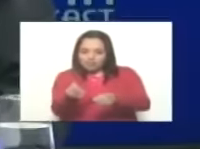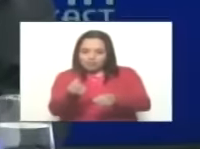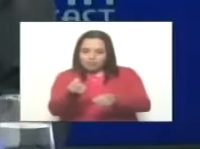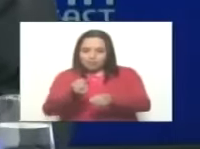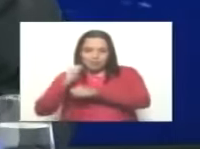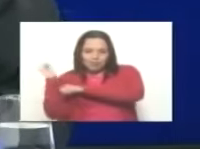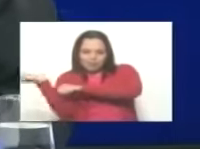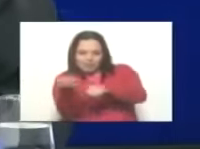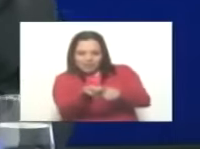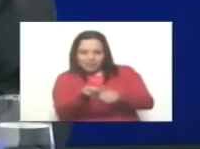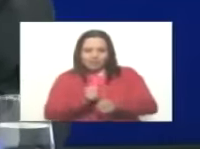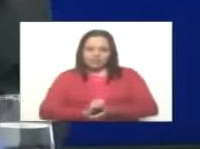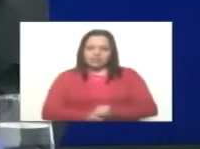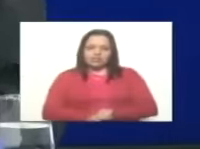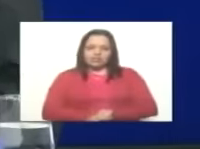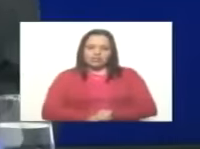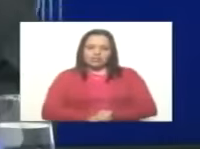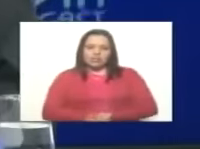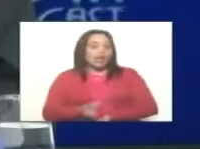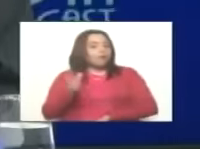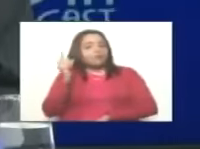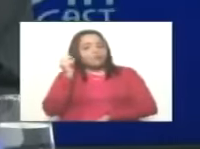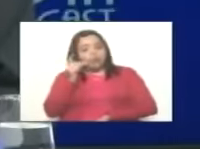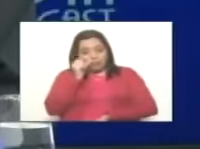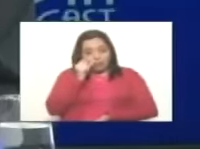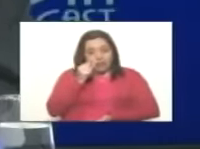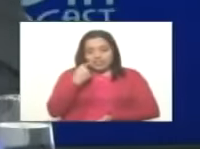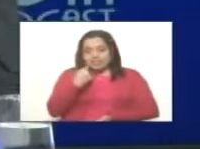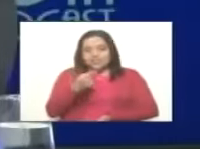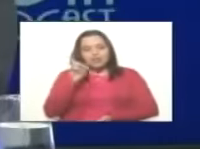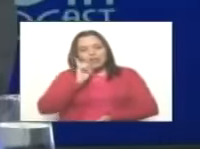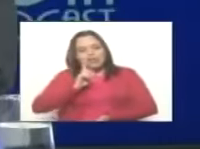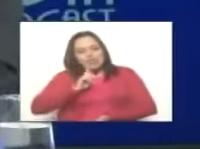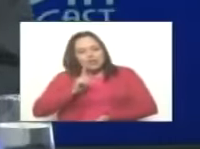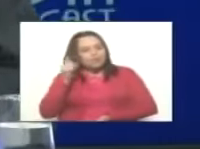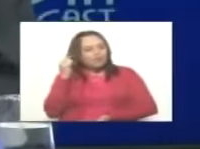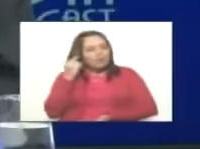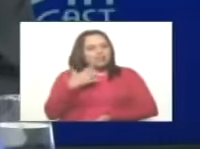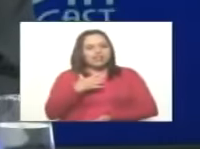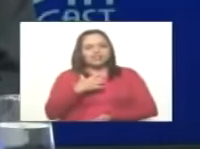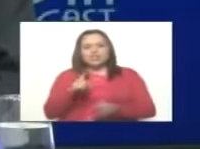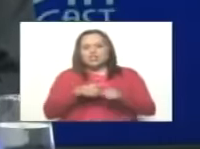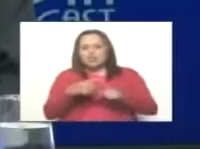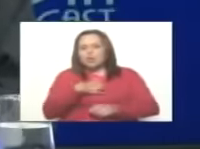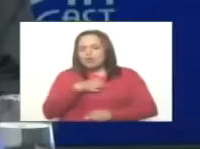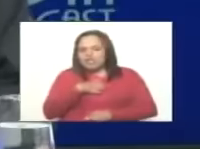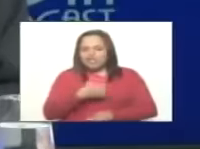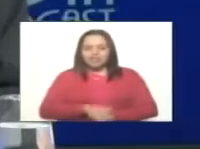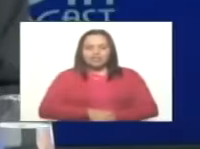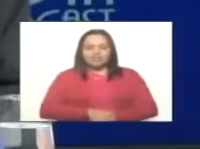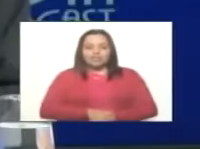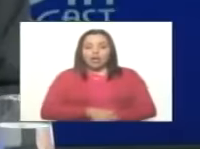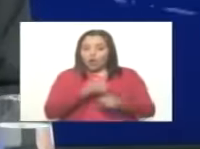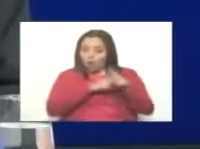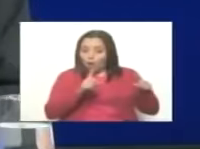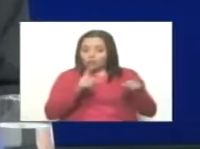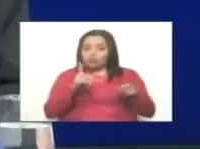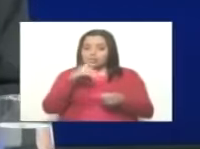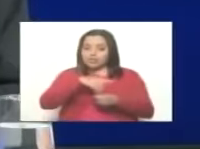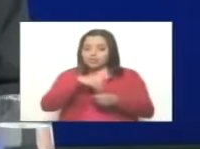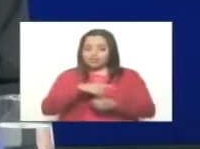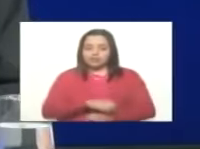El papá de la muchacha que sale diciendo estas infamias. Fíjate tú otro detalle, el